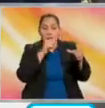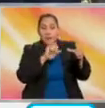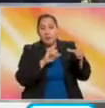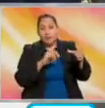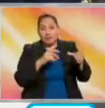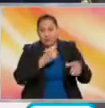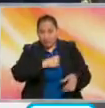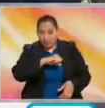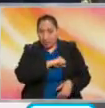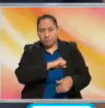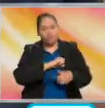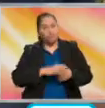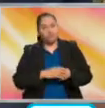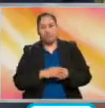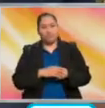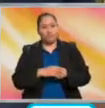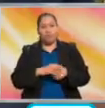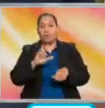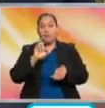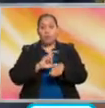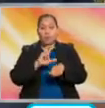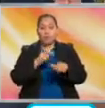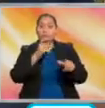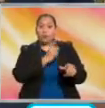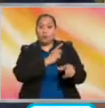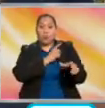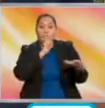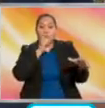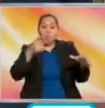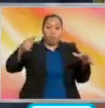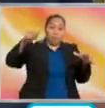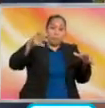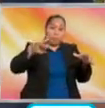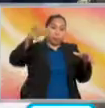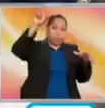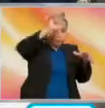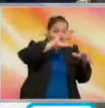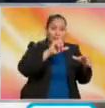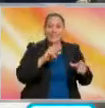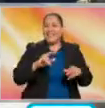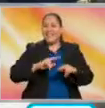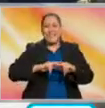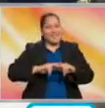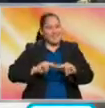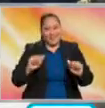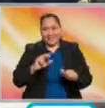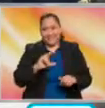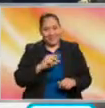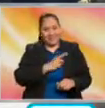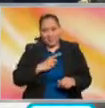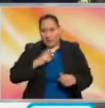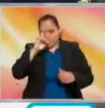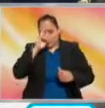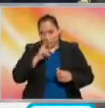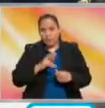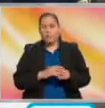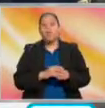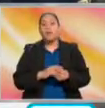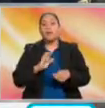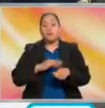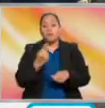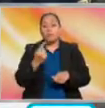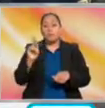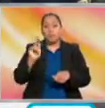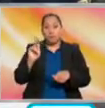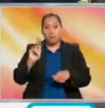Bueno, de ninguna manera podemos comer un huevo crudo. Ah. No podemos comer el huevo crudo. El huevo crudo viene la avidina, que es una